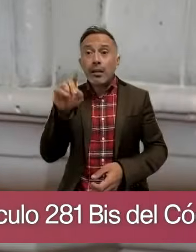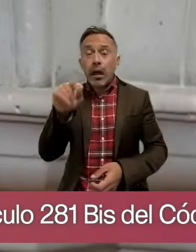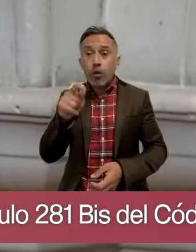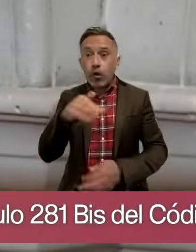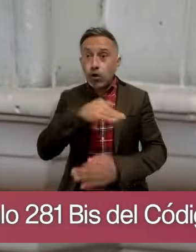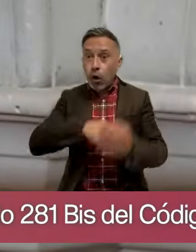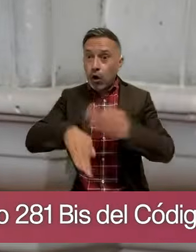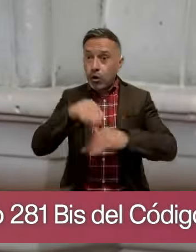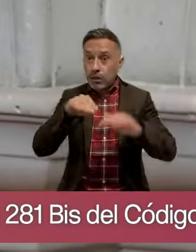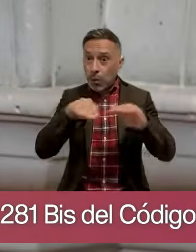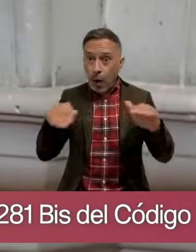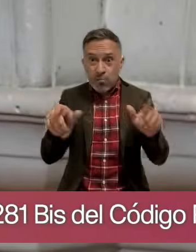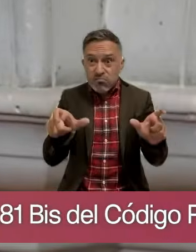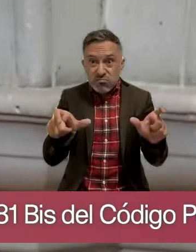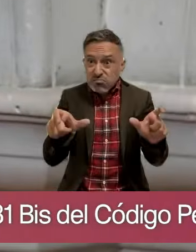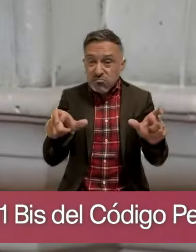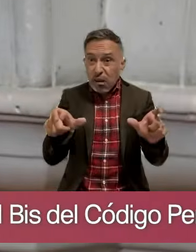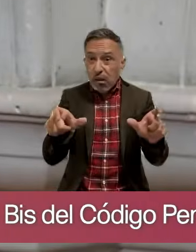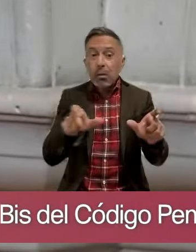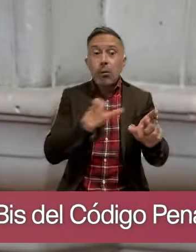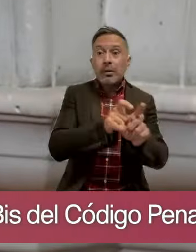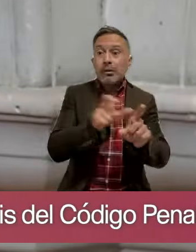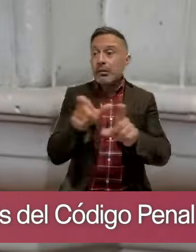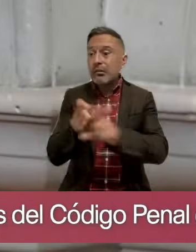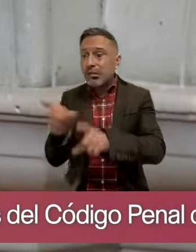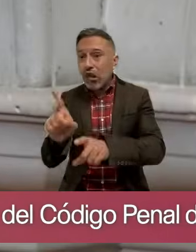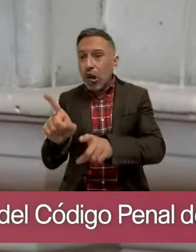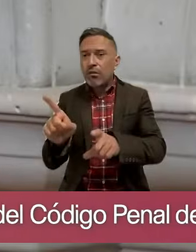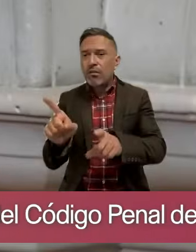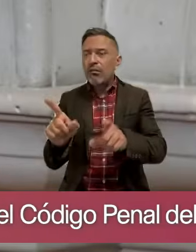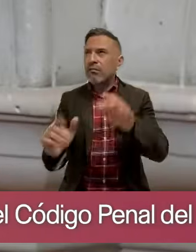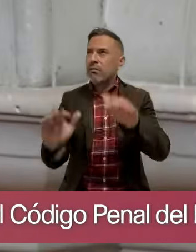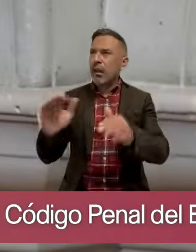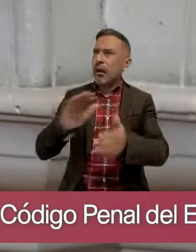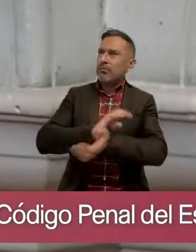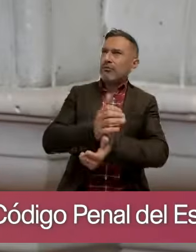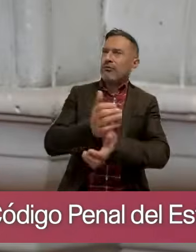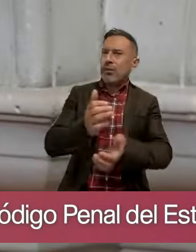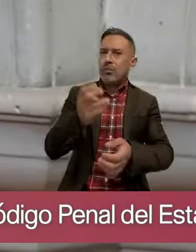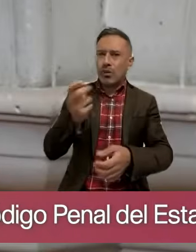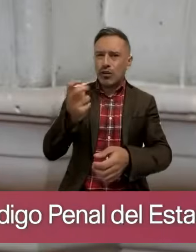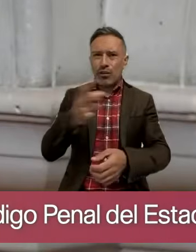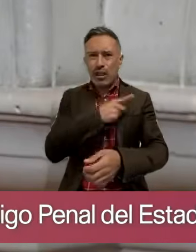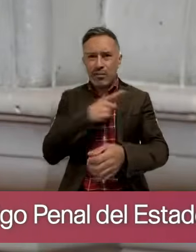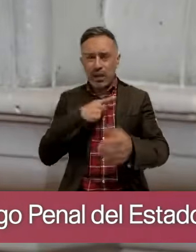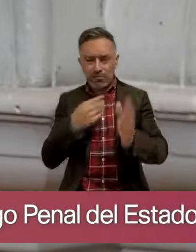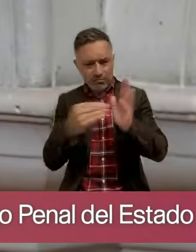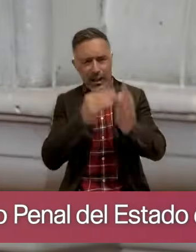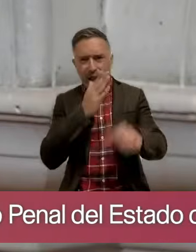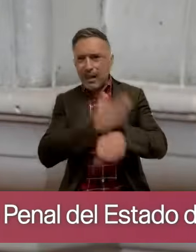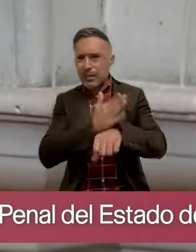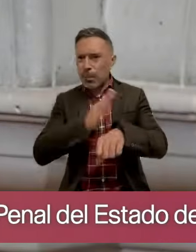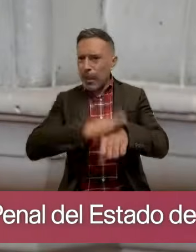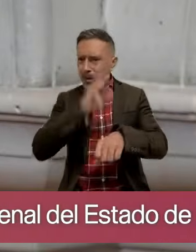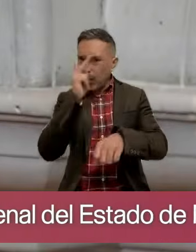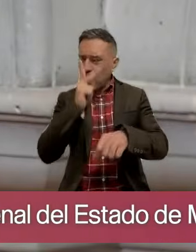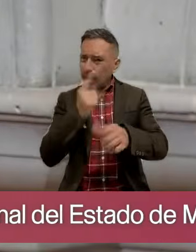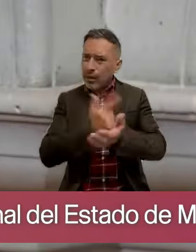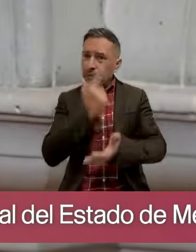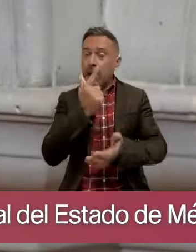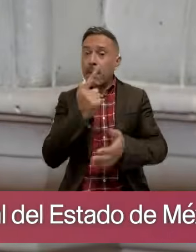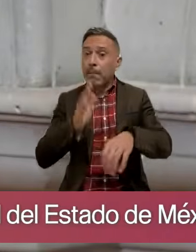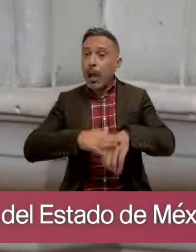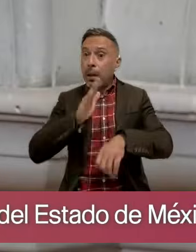con su indiferencia. Por eso debemos ser honestos. Aumentar penas o crear nuevos tipos penales no resolverá